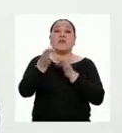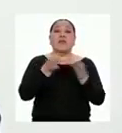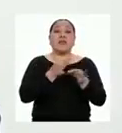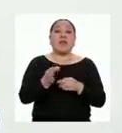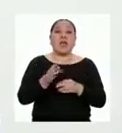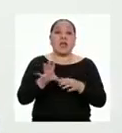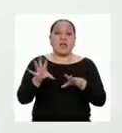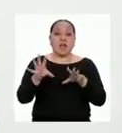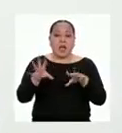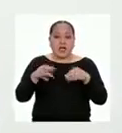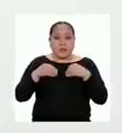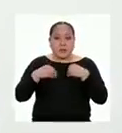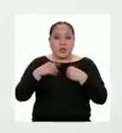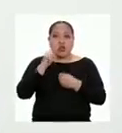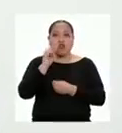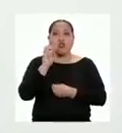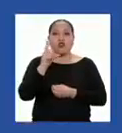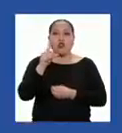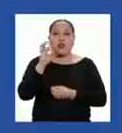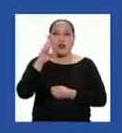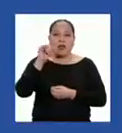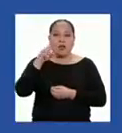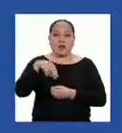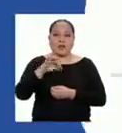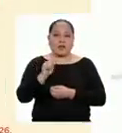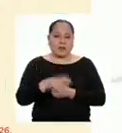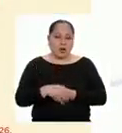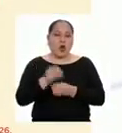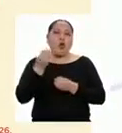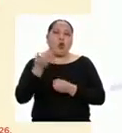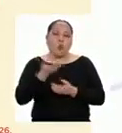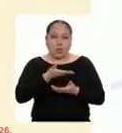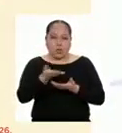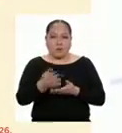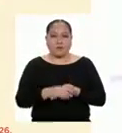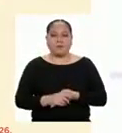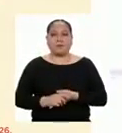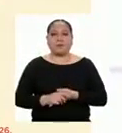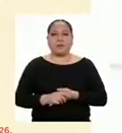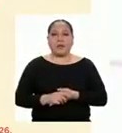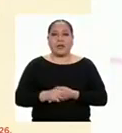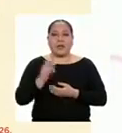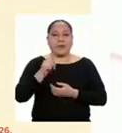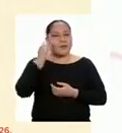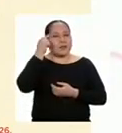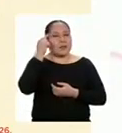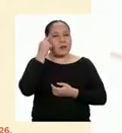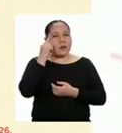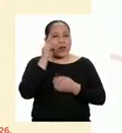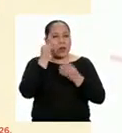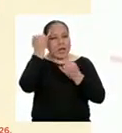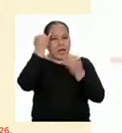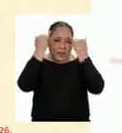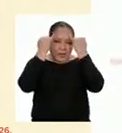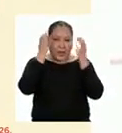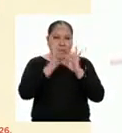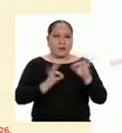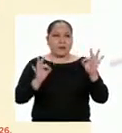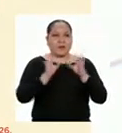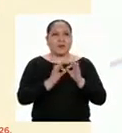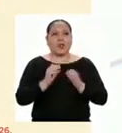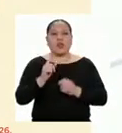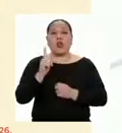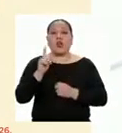como. Y sobre la idea principal, Creo que podríamos quedarnos con la siguiente idea: tolerancia a